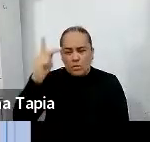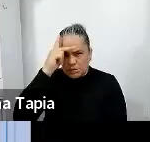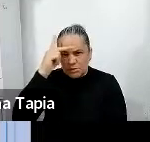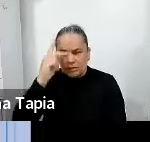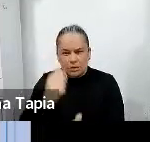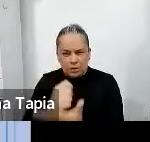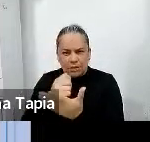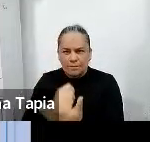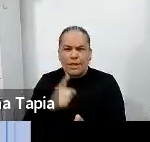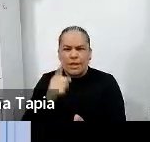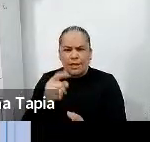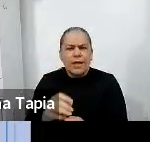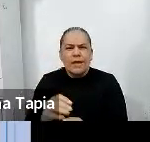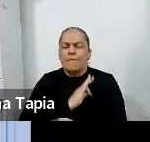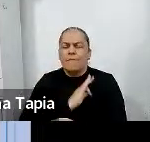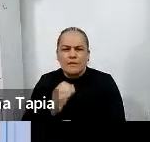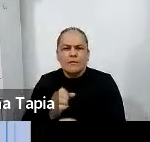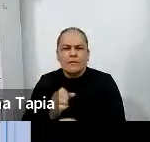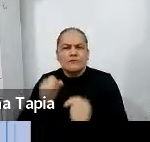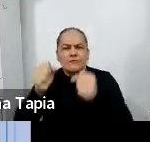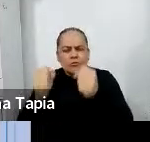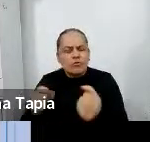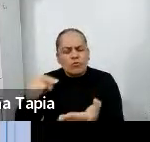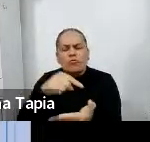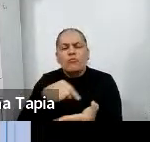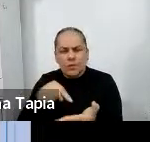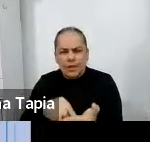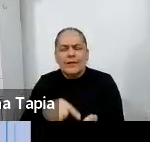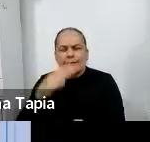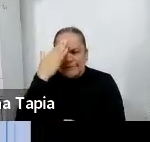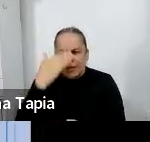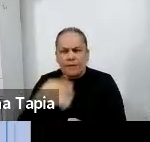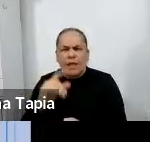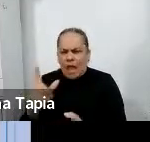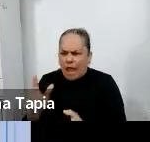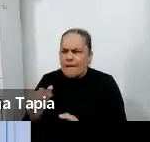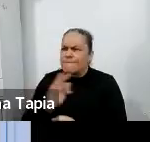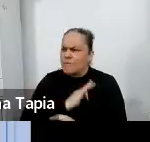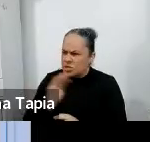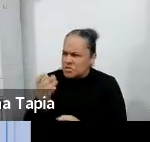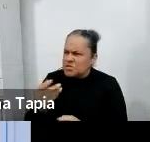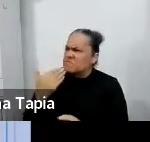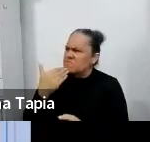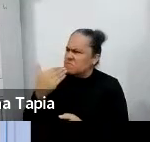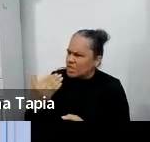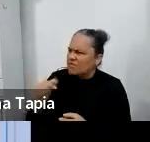pues esto es lo que yo tengo que compartirles. Muchísimas gracias.